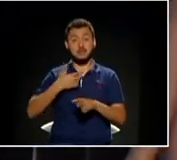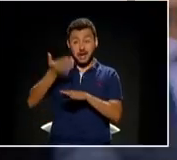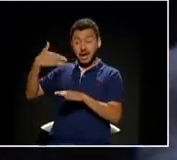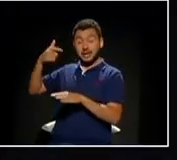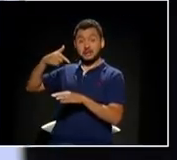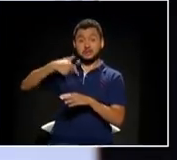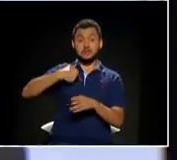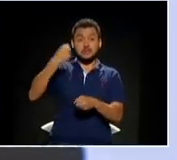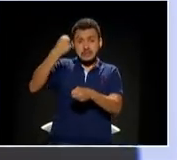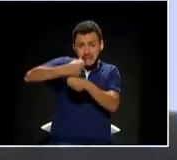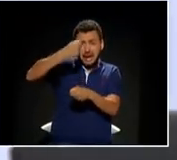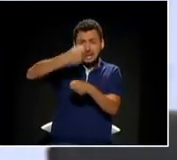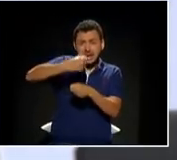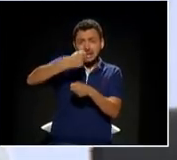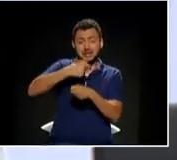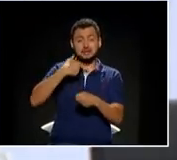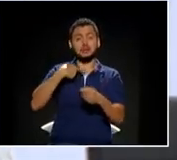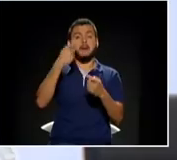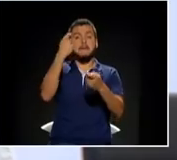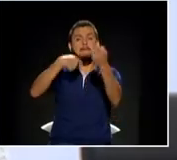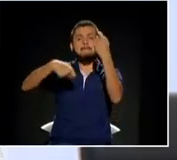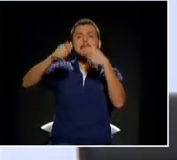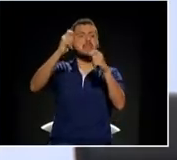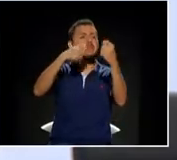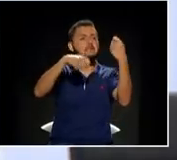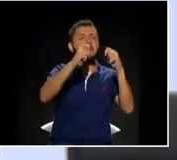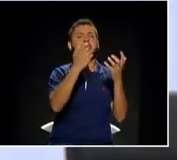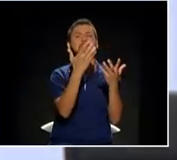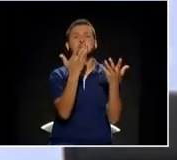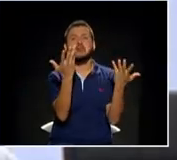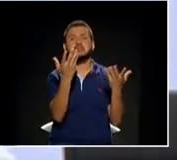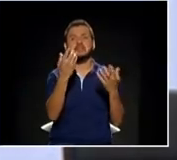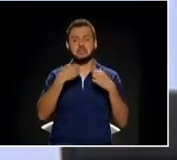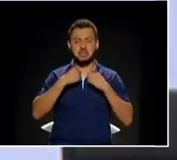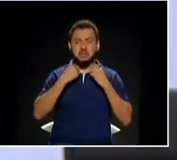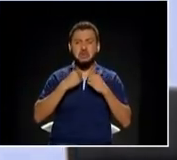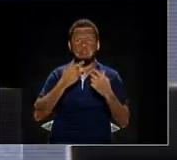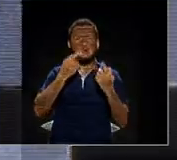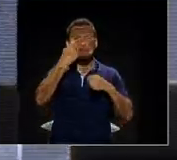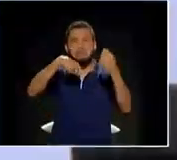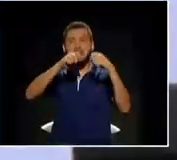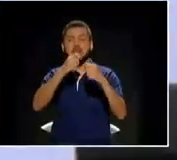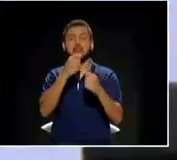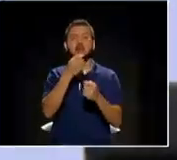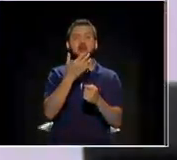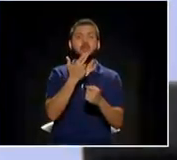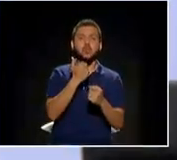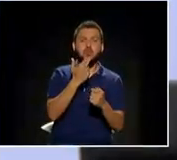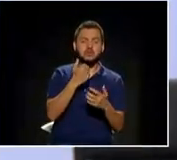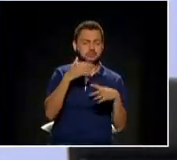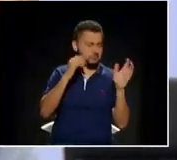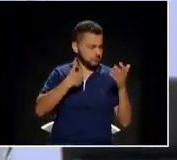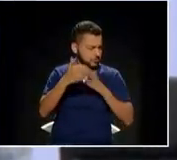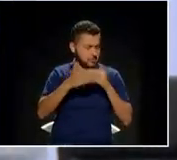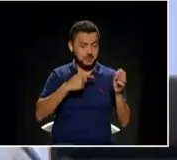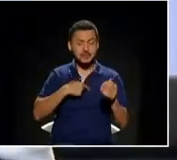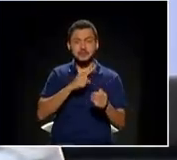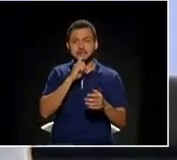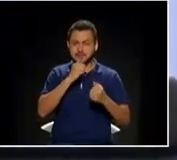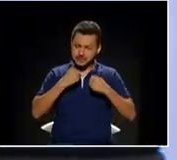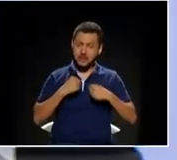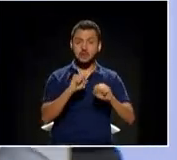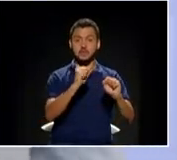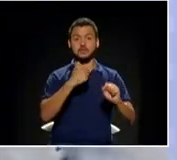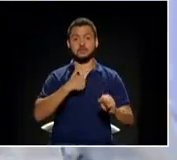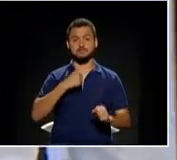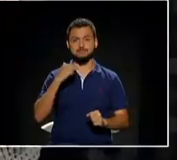eso da un carácter fuerte eso es una de las cosas que tengo que mejorar porque a veces suena muy duro cuando digo las cosas pero a veces hay que ser